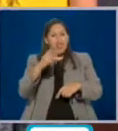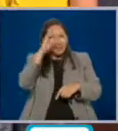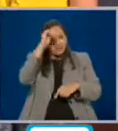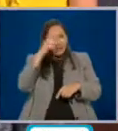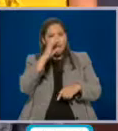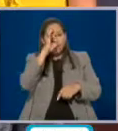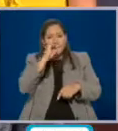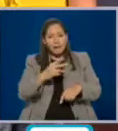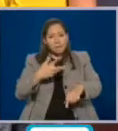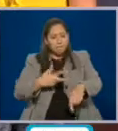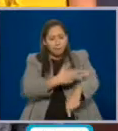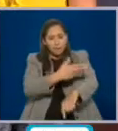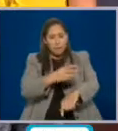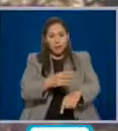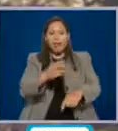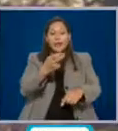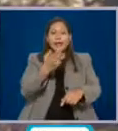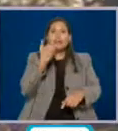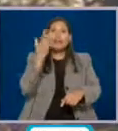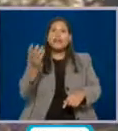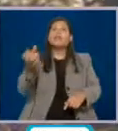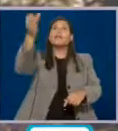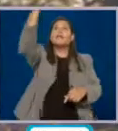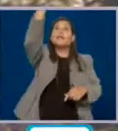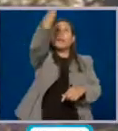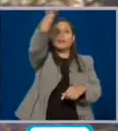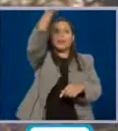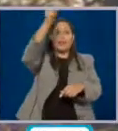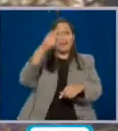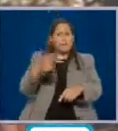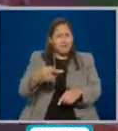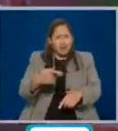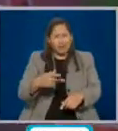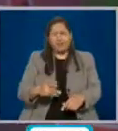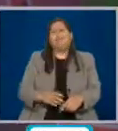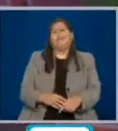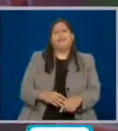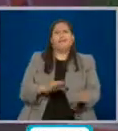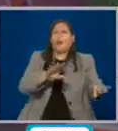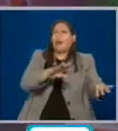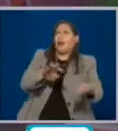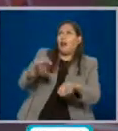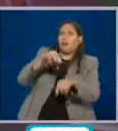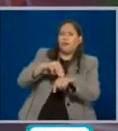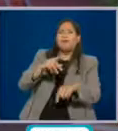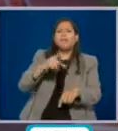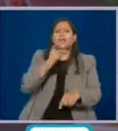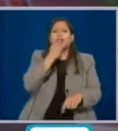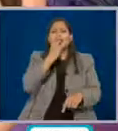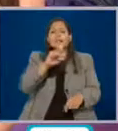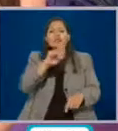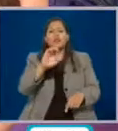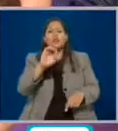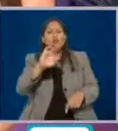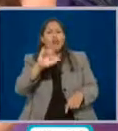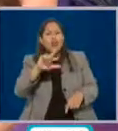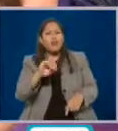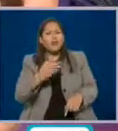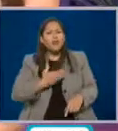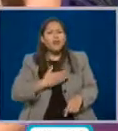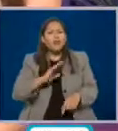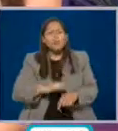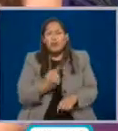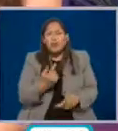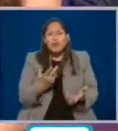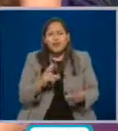Una pierna. Sí, su pierna ahí como monumento Como a un la patria. monumento. Oye, pero ¿por qué le decimos Zócalo? Ahí te Yo va. nunca he entendido